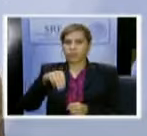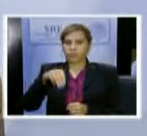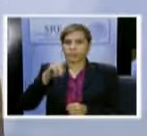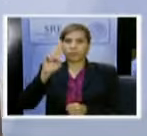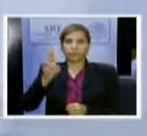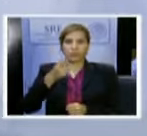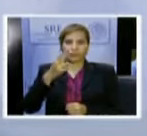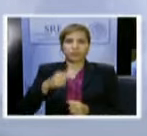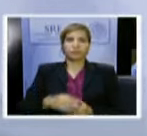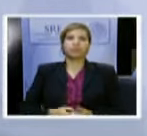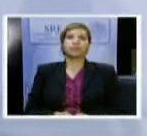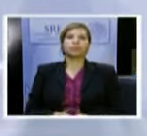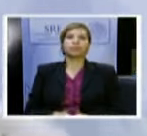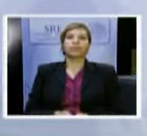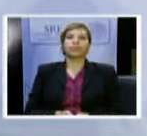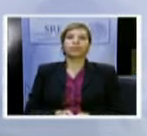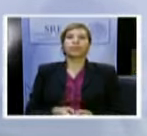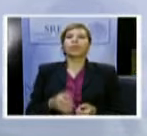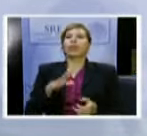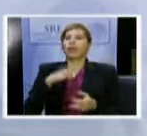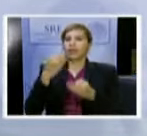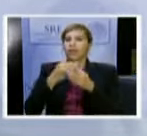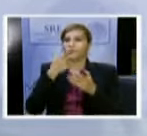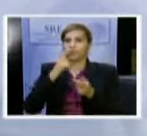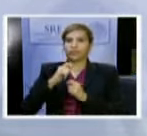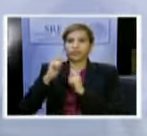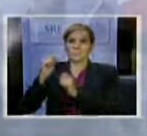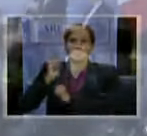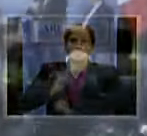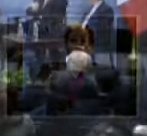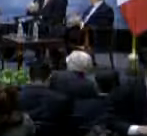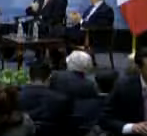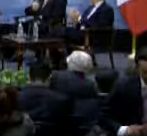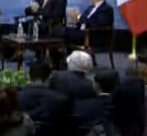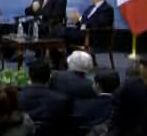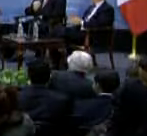Nacional Autónoma de México. Es cuanto. Tiene usted el uso de la palabra, señor embajador.